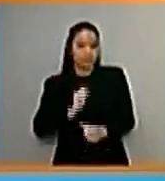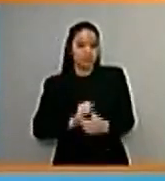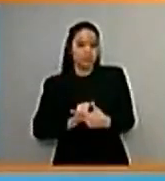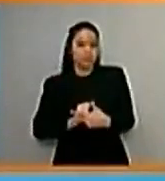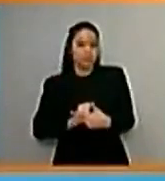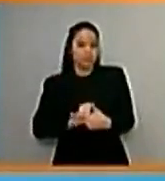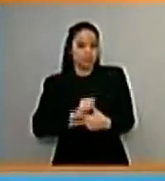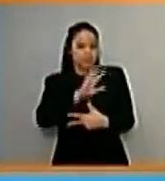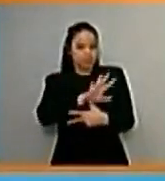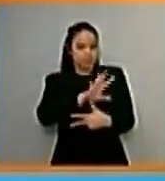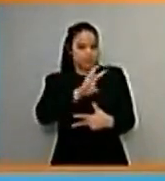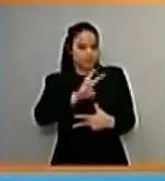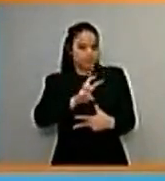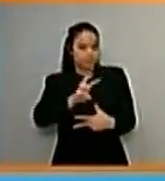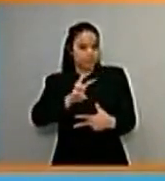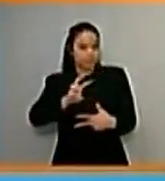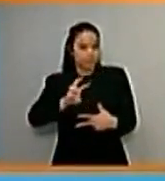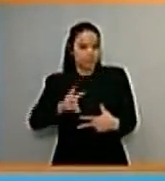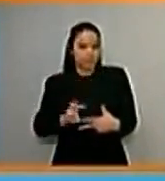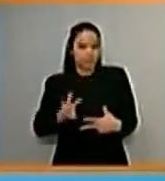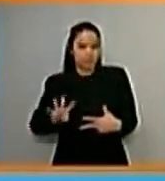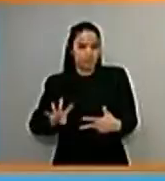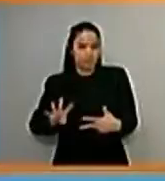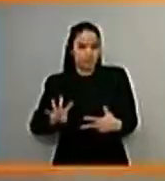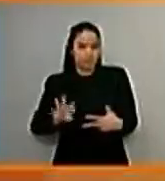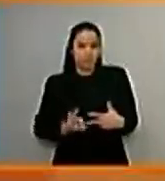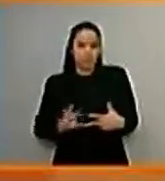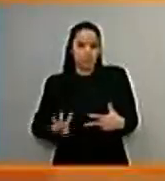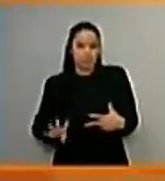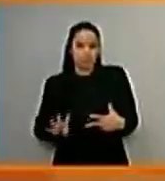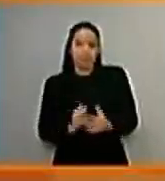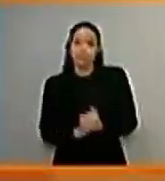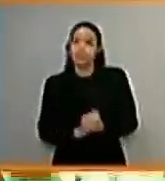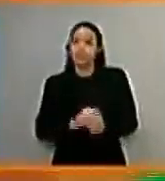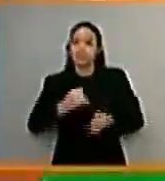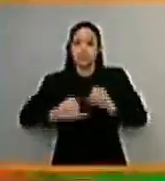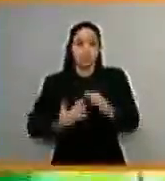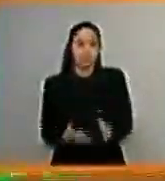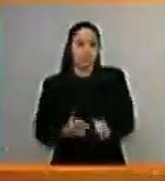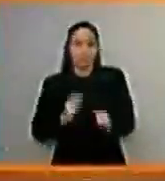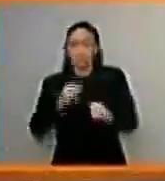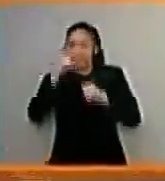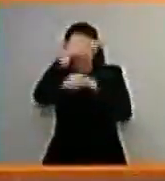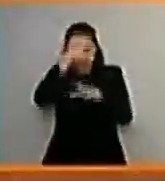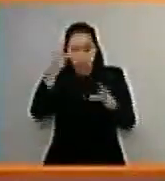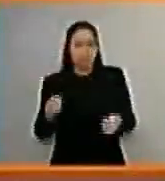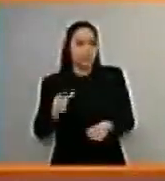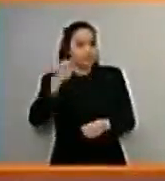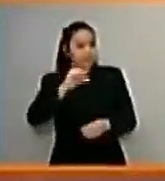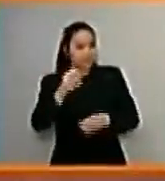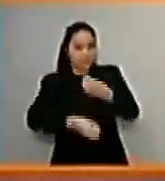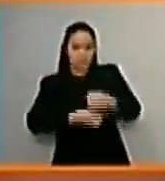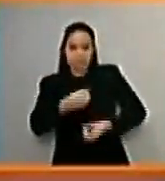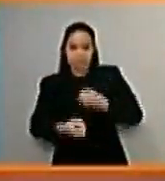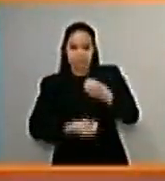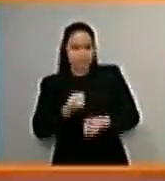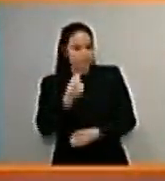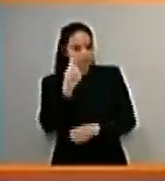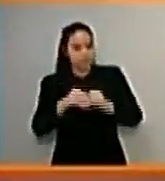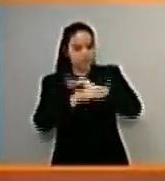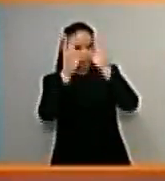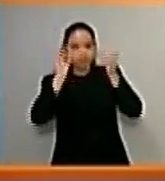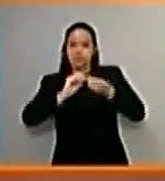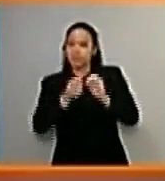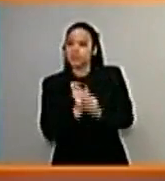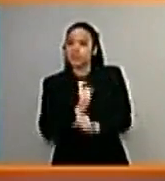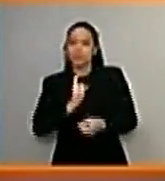afortunados, 46, 64 y 94. Queridos jugadores, les comento que el día de hoy en el sorteo de las 11 de la mañana el